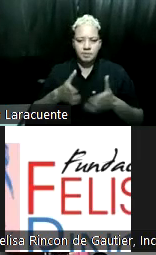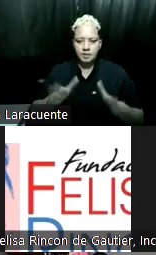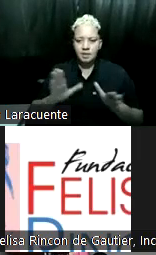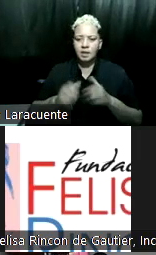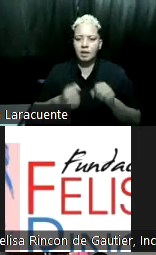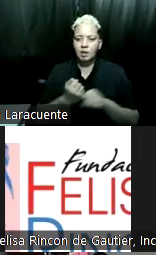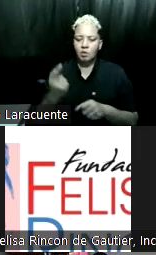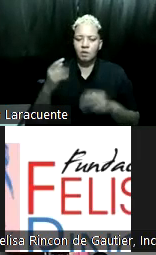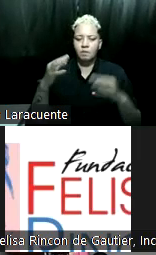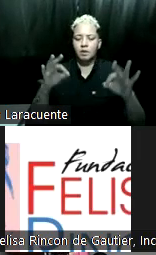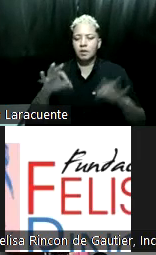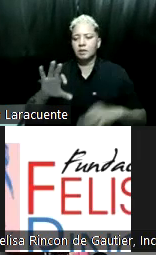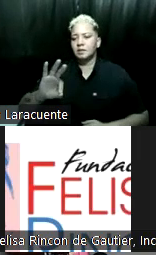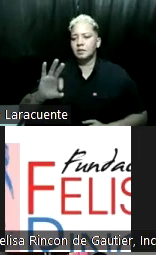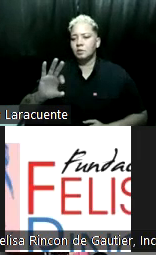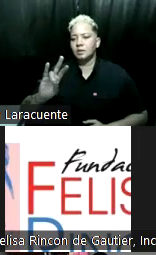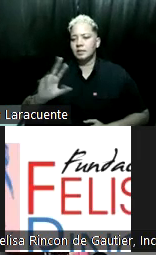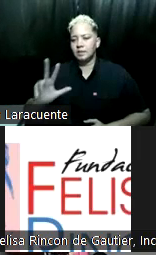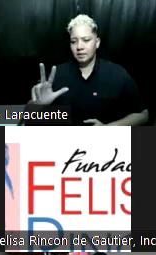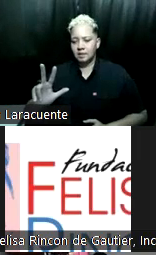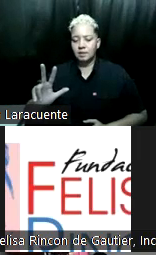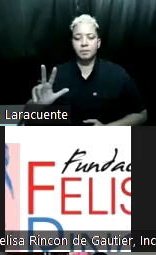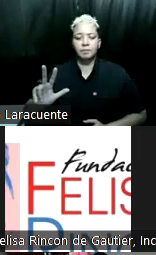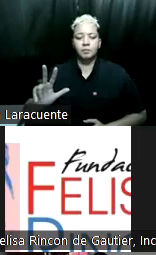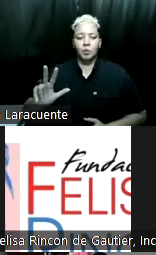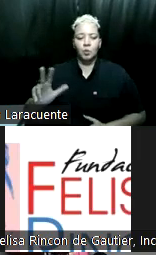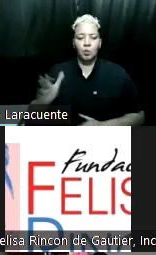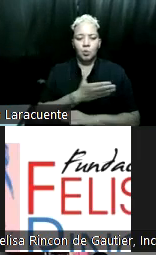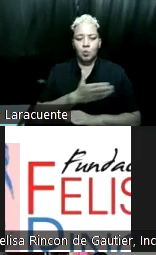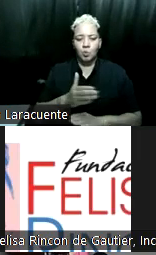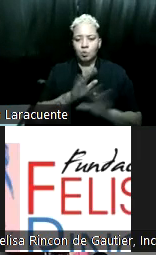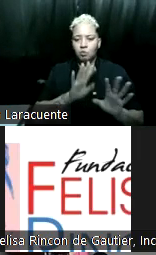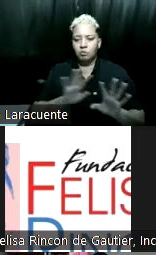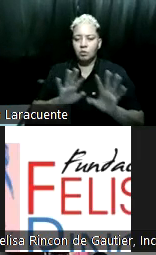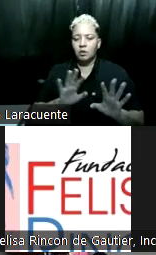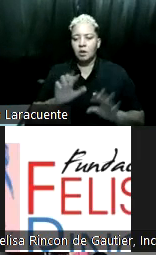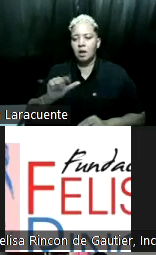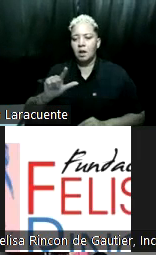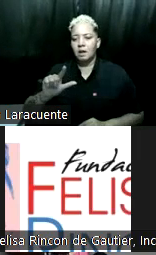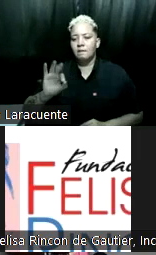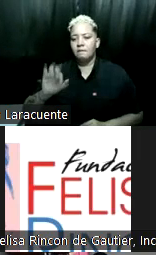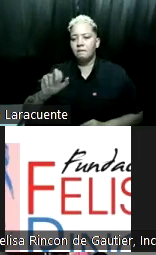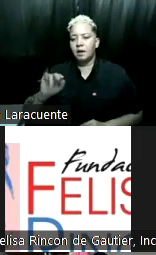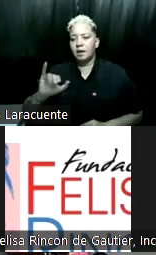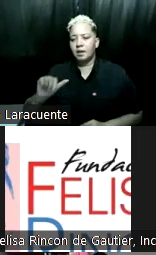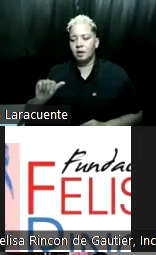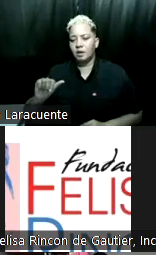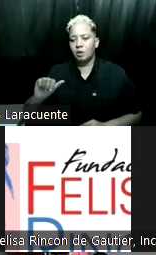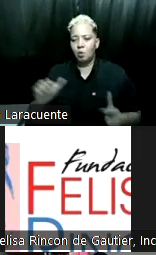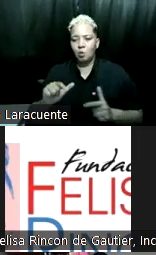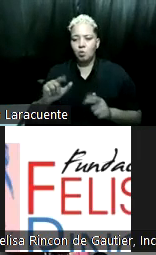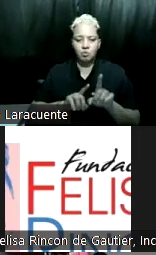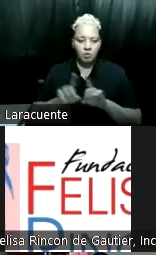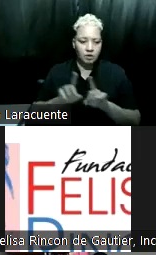de 1973, con un concierto de la Fania All Star. Se jugaron también eliminatorias en